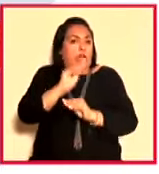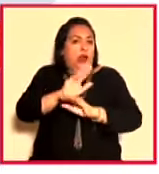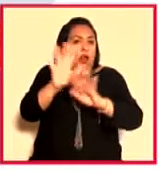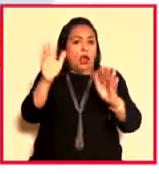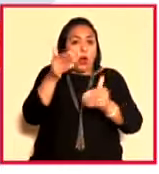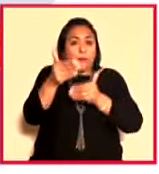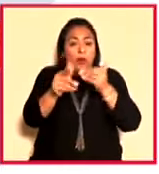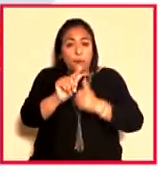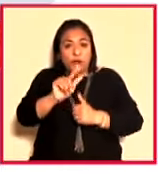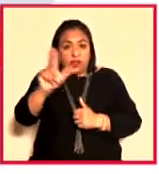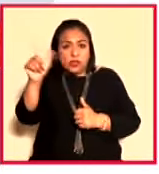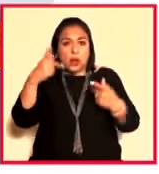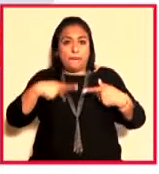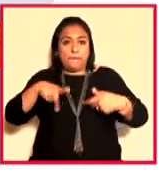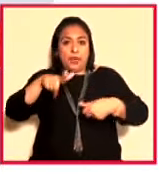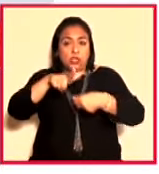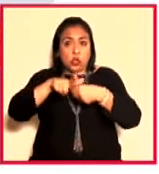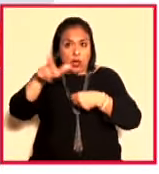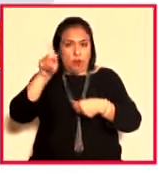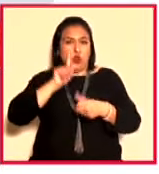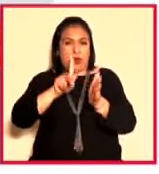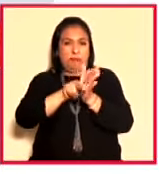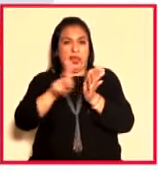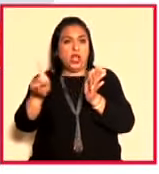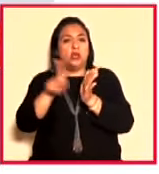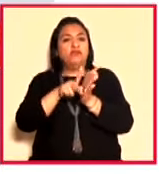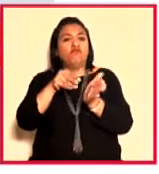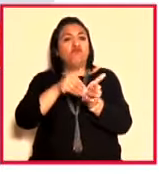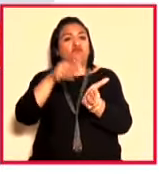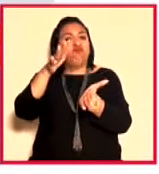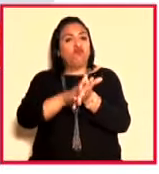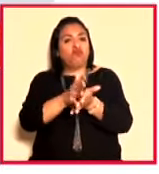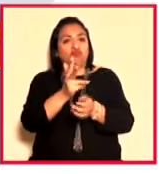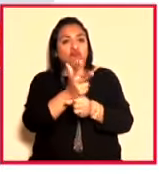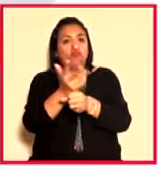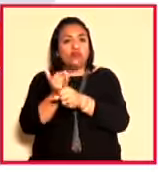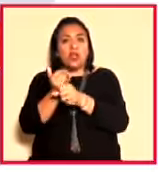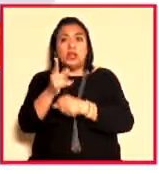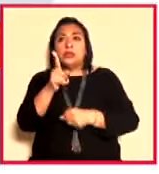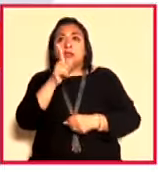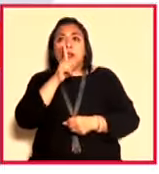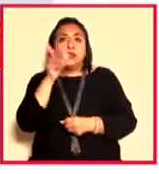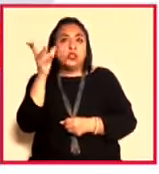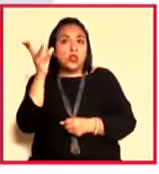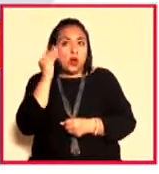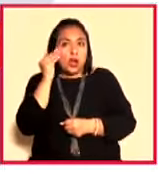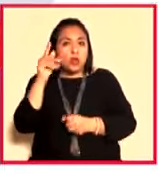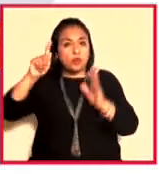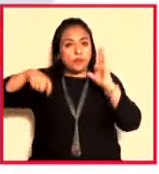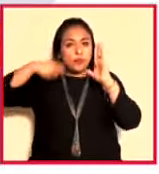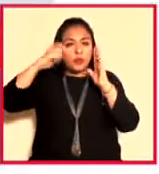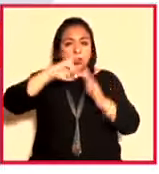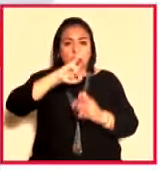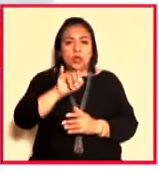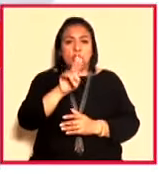profesional y personal que vivió la periodista quedó registrado en el documental Silencio Radio, de la cineasta Juliana